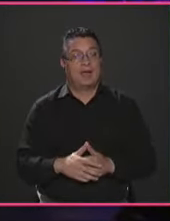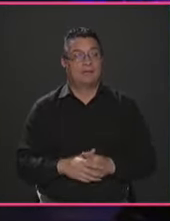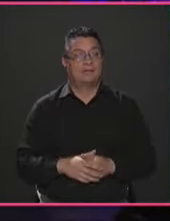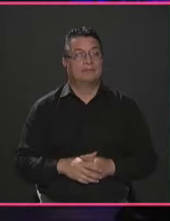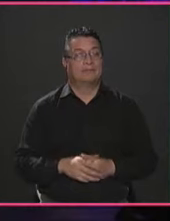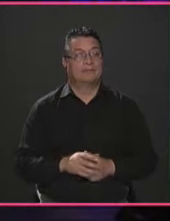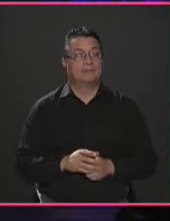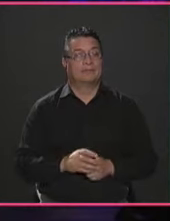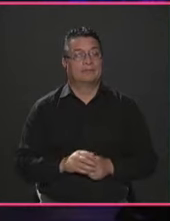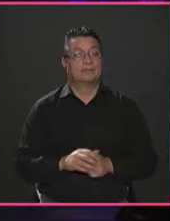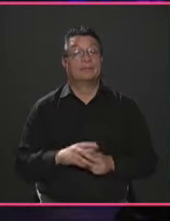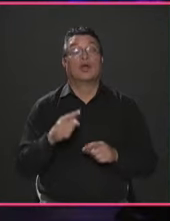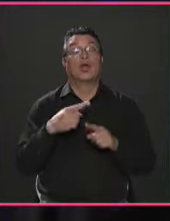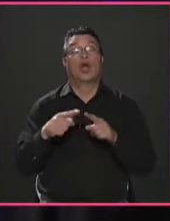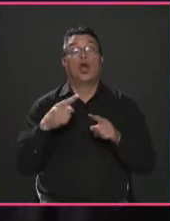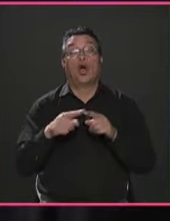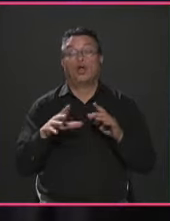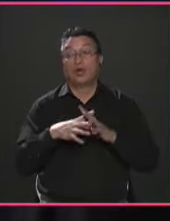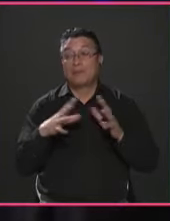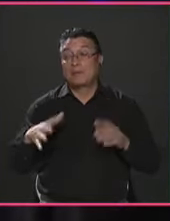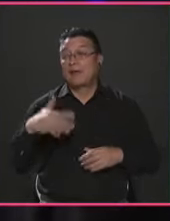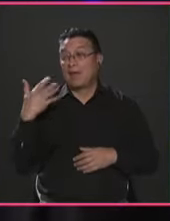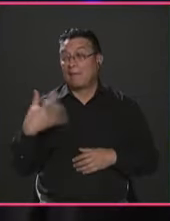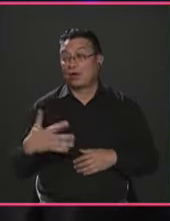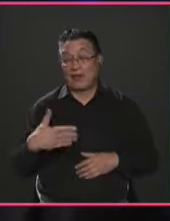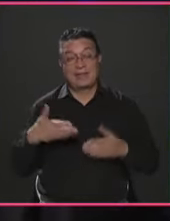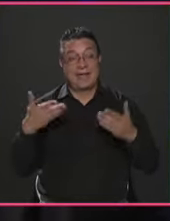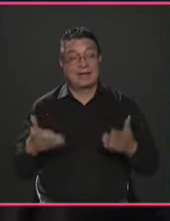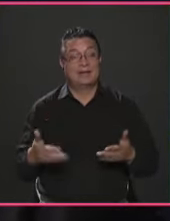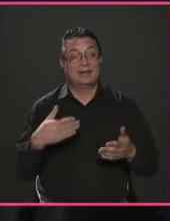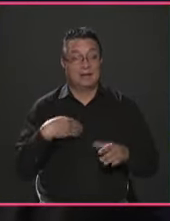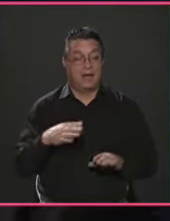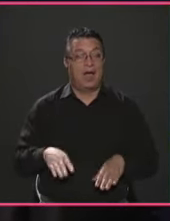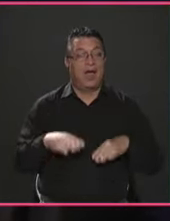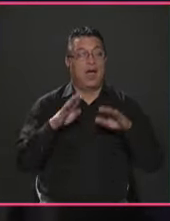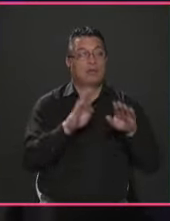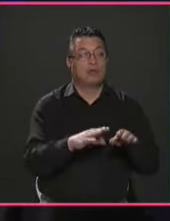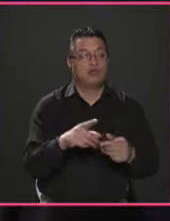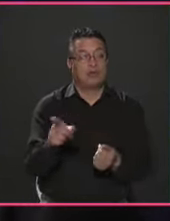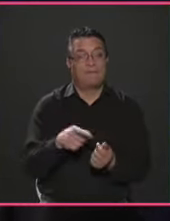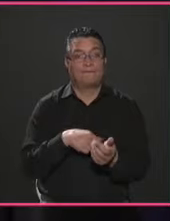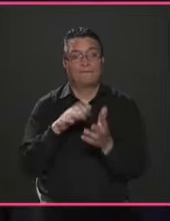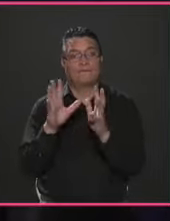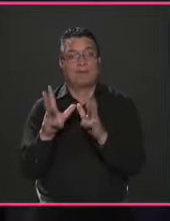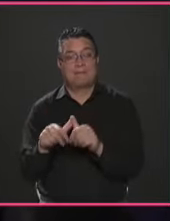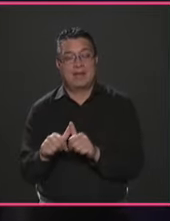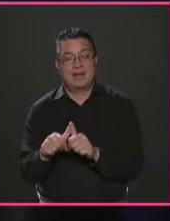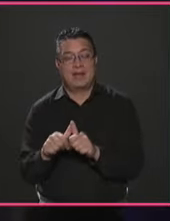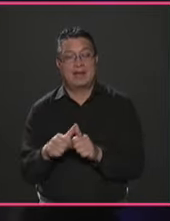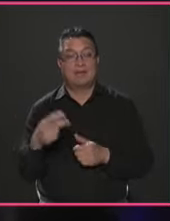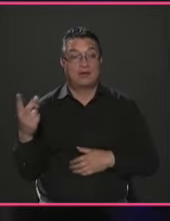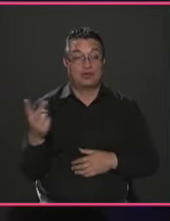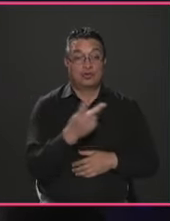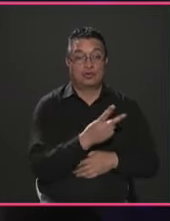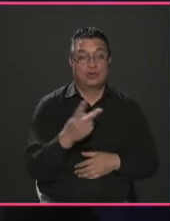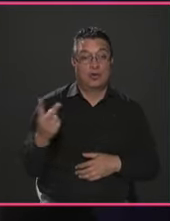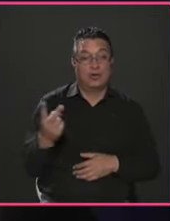familia algo más que importante aquí es el apoyo de de sus familias eh